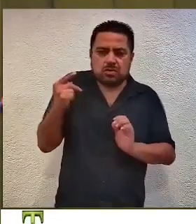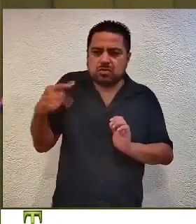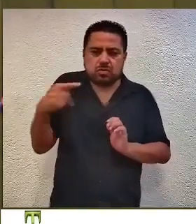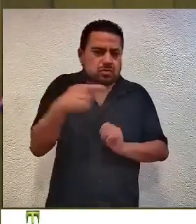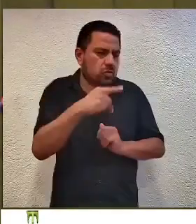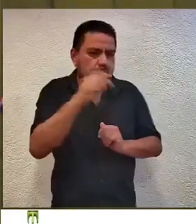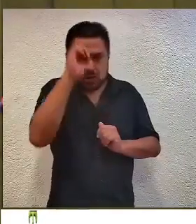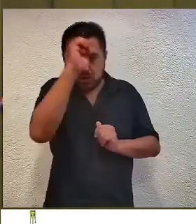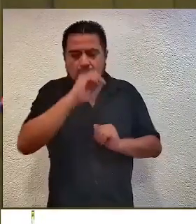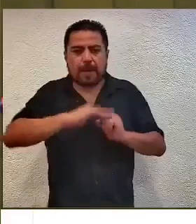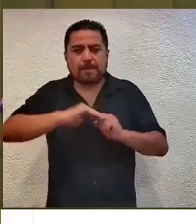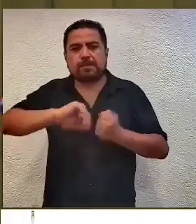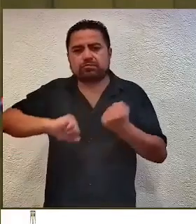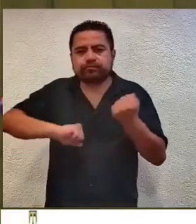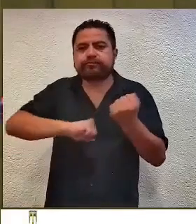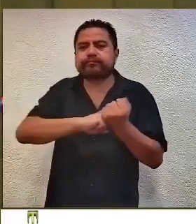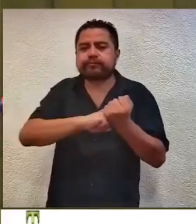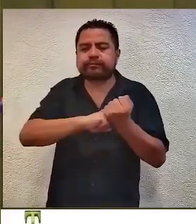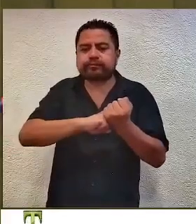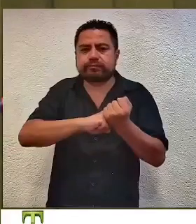pues fortalece